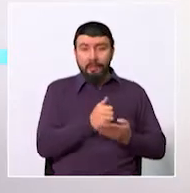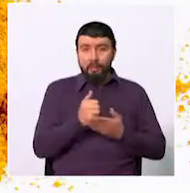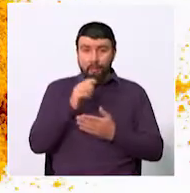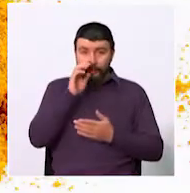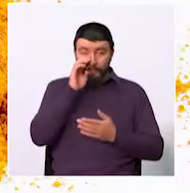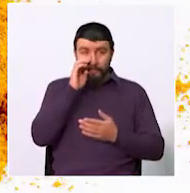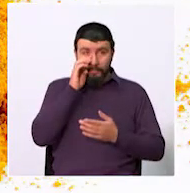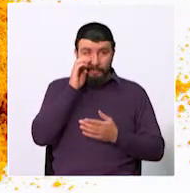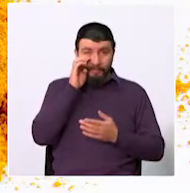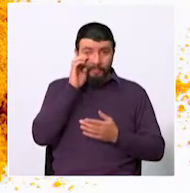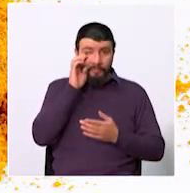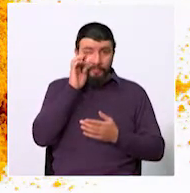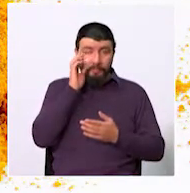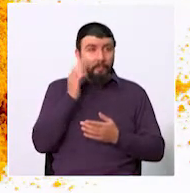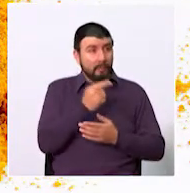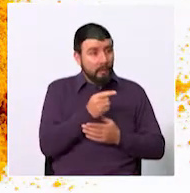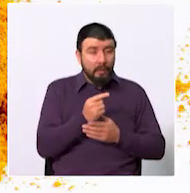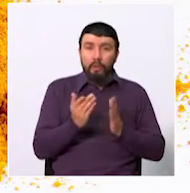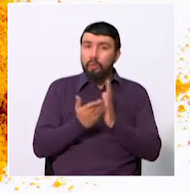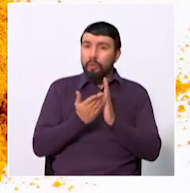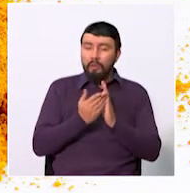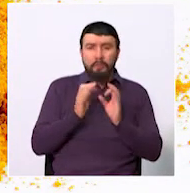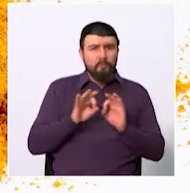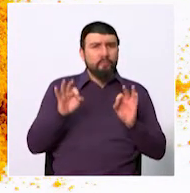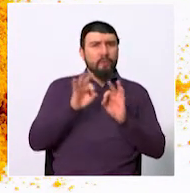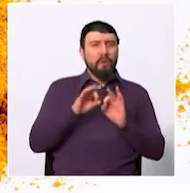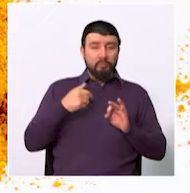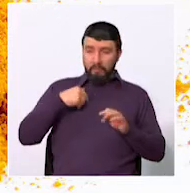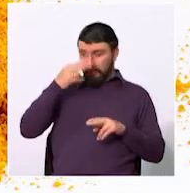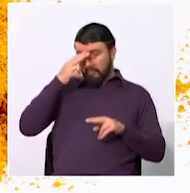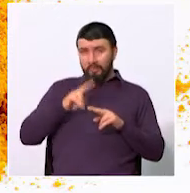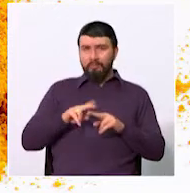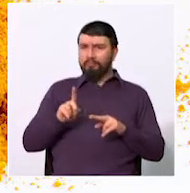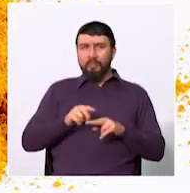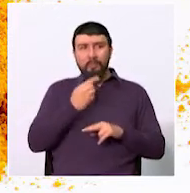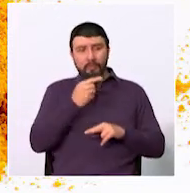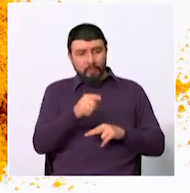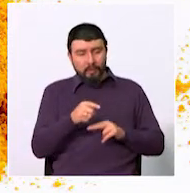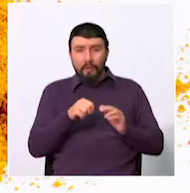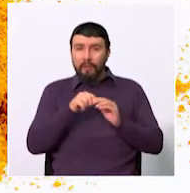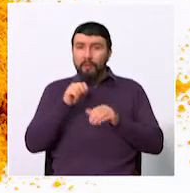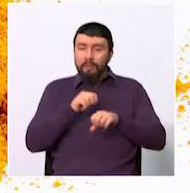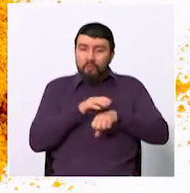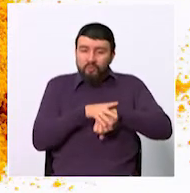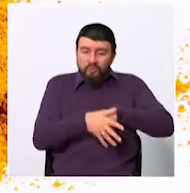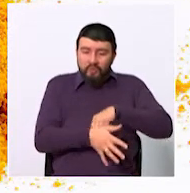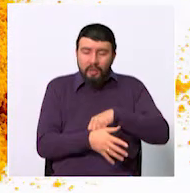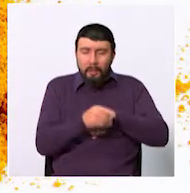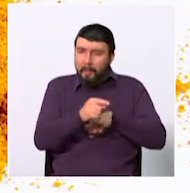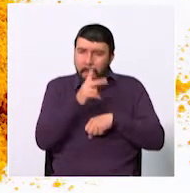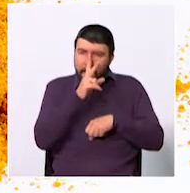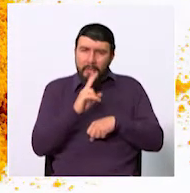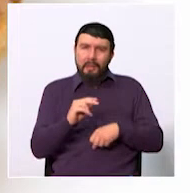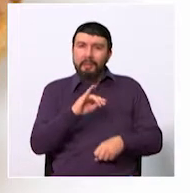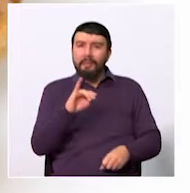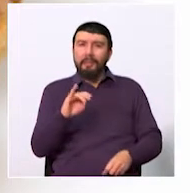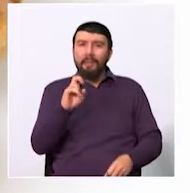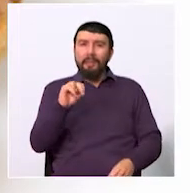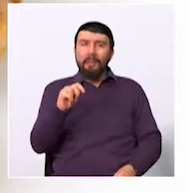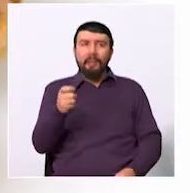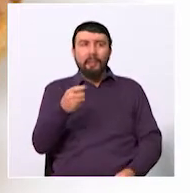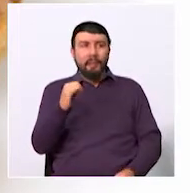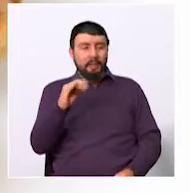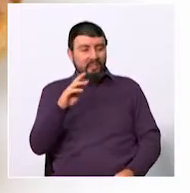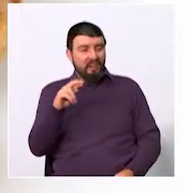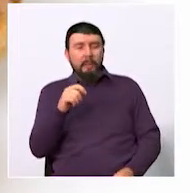y hay estudios indexados que no fue simplemente yo eso que ustedes ven ahí que es un tubérculo parecido al jengibre pero éste es cúrcuma